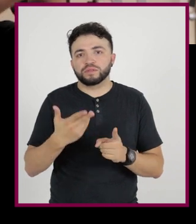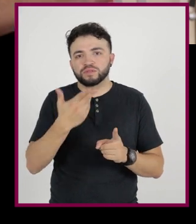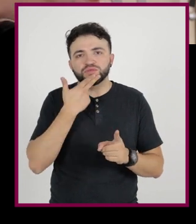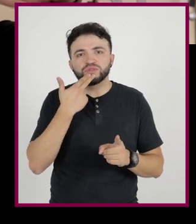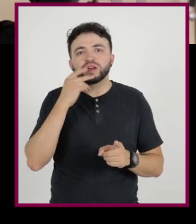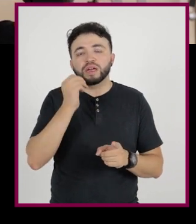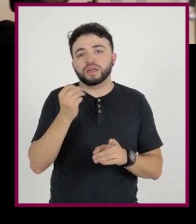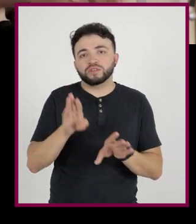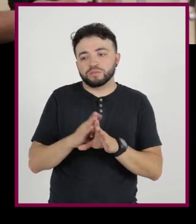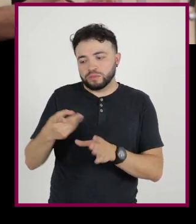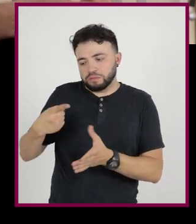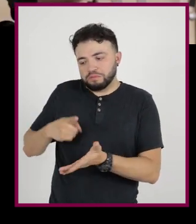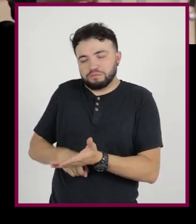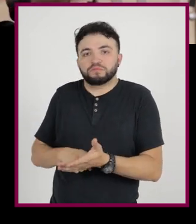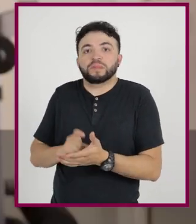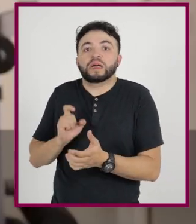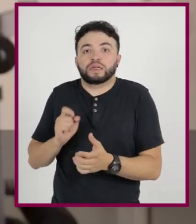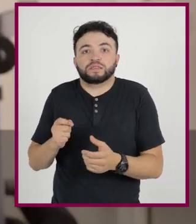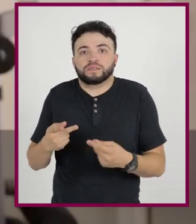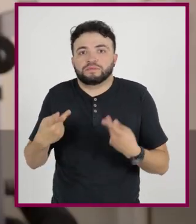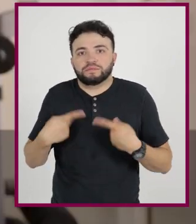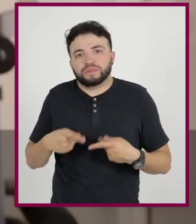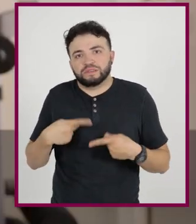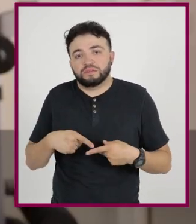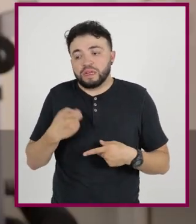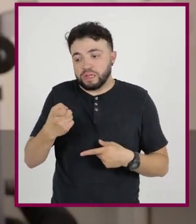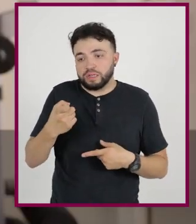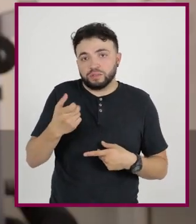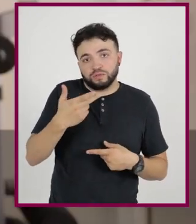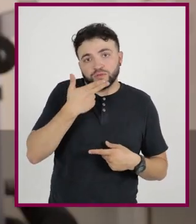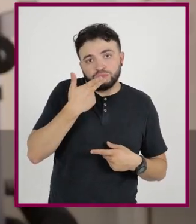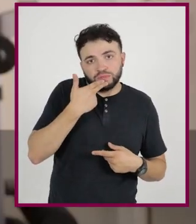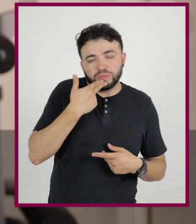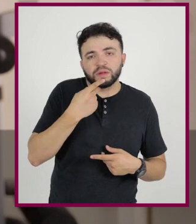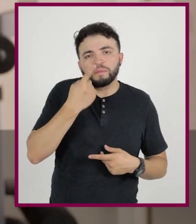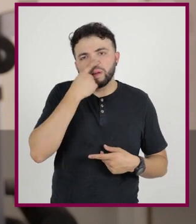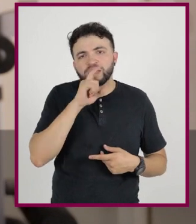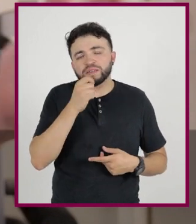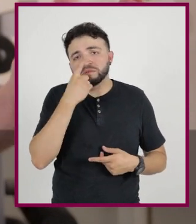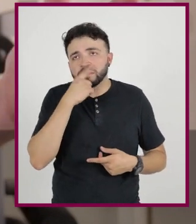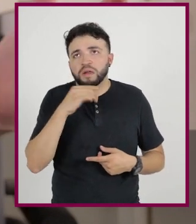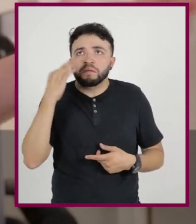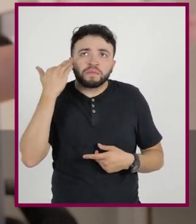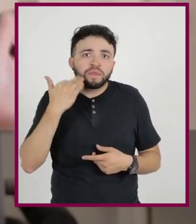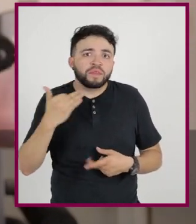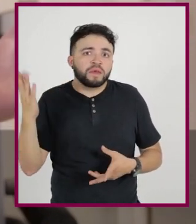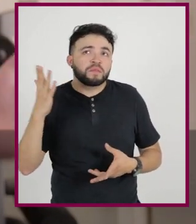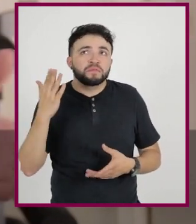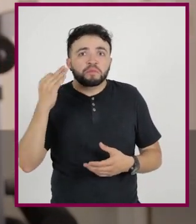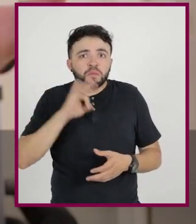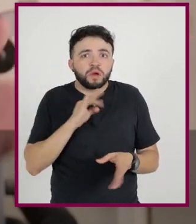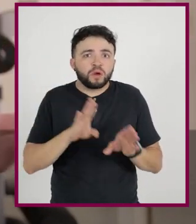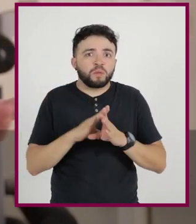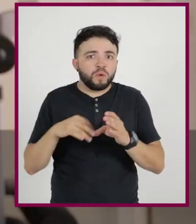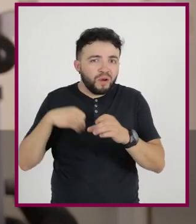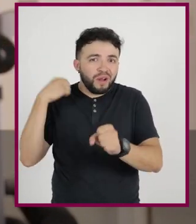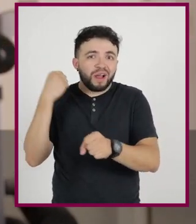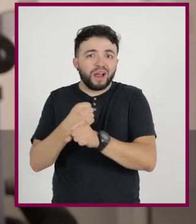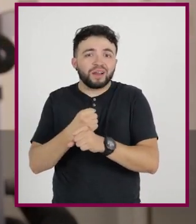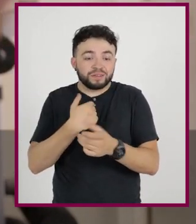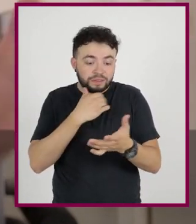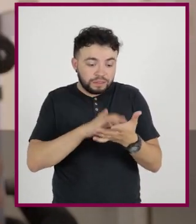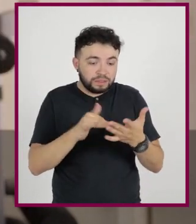utilidad va a ser al interior de cada ser humano que lo lee. Y esta utilidad puede darse a través del tiempo, incluso